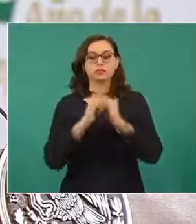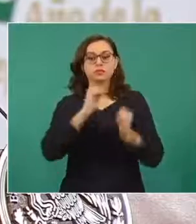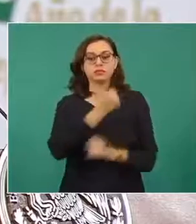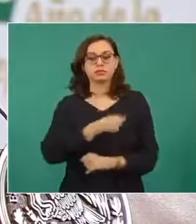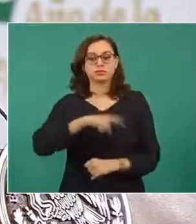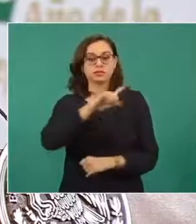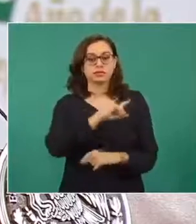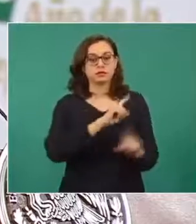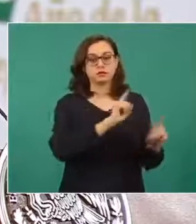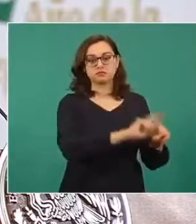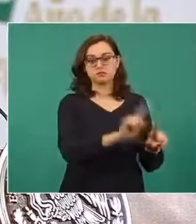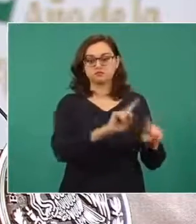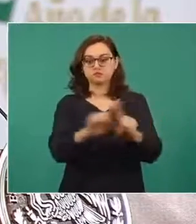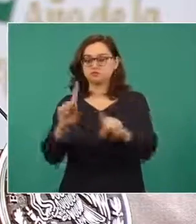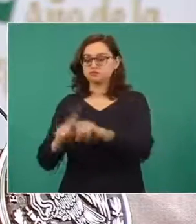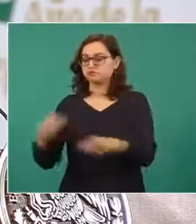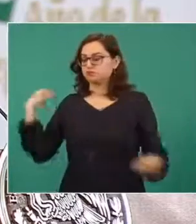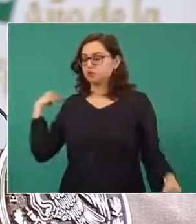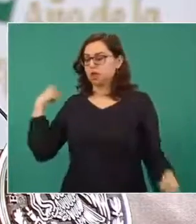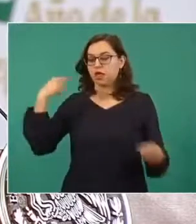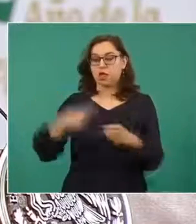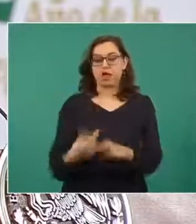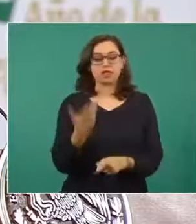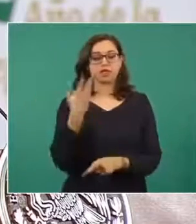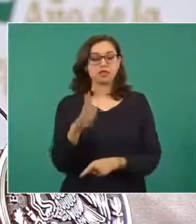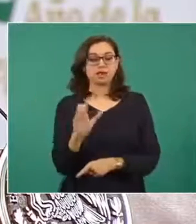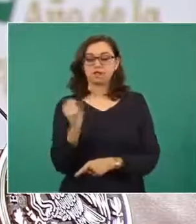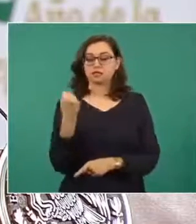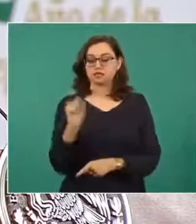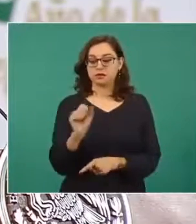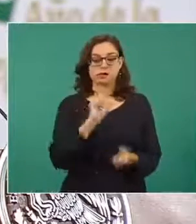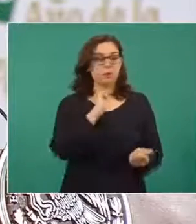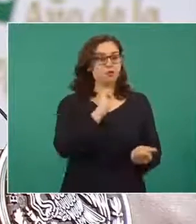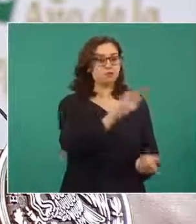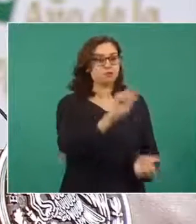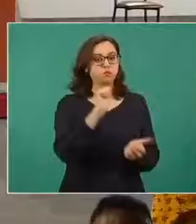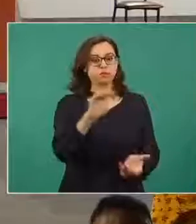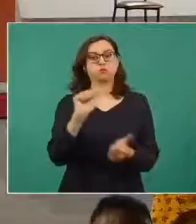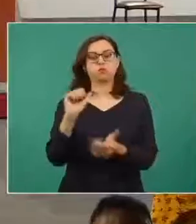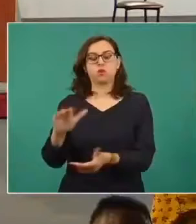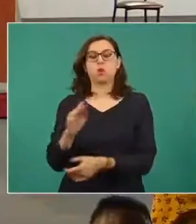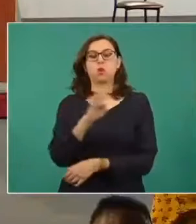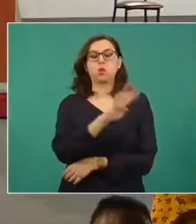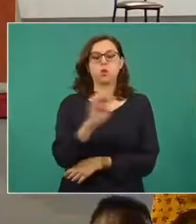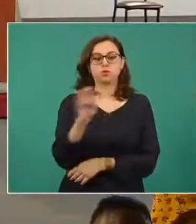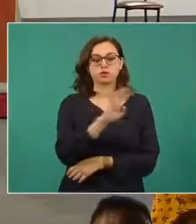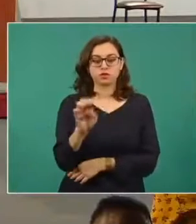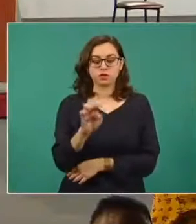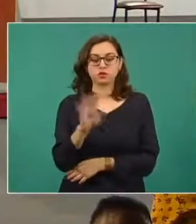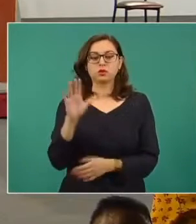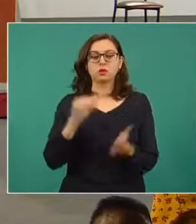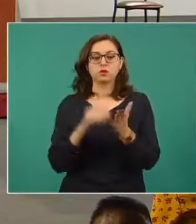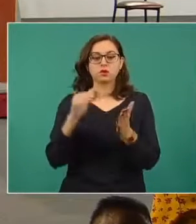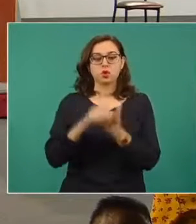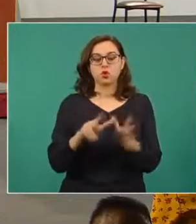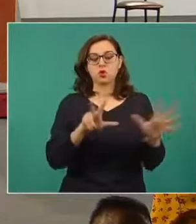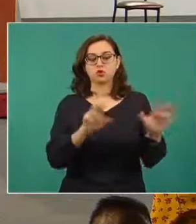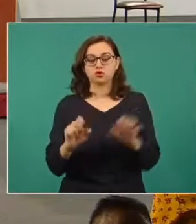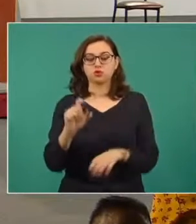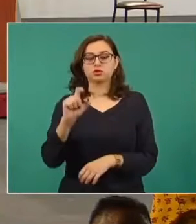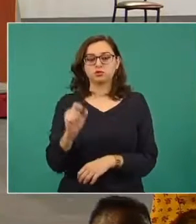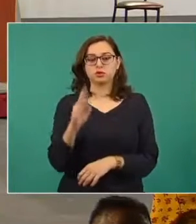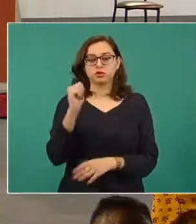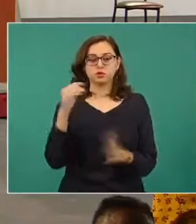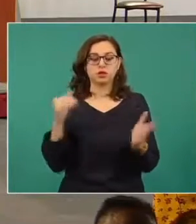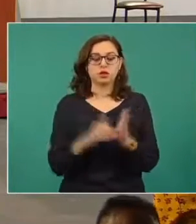Hasta el 10 de septiembre la recepción era de 400 millones 829 mil